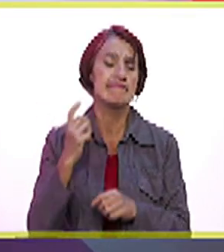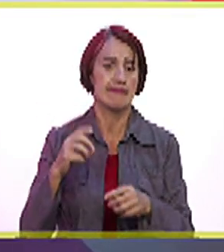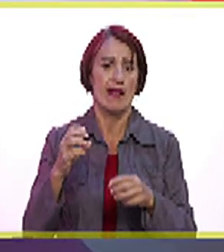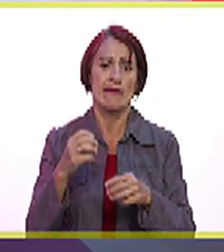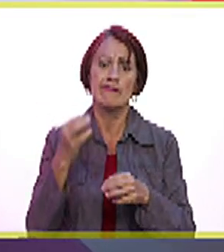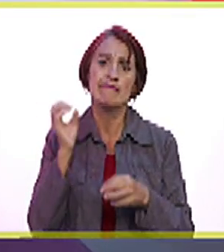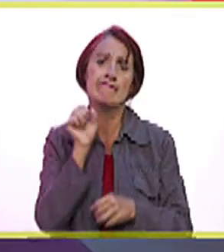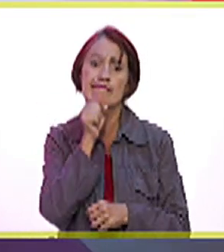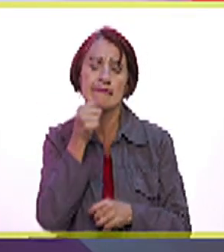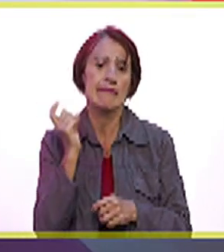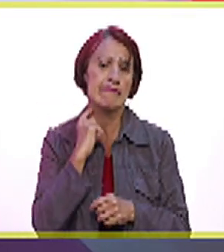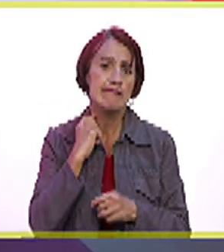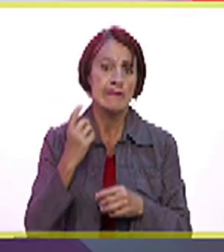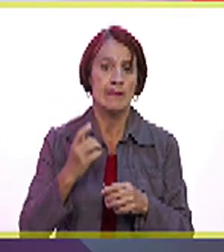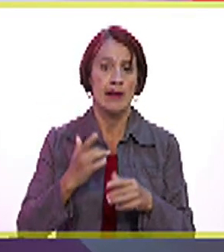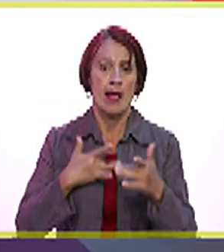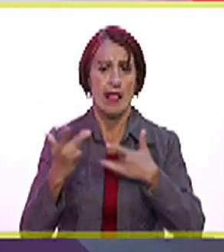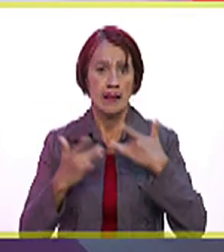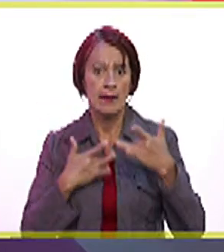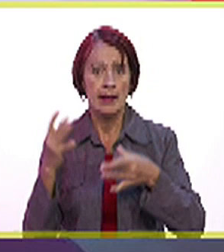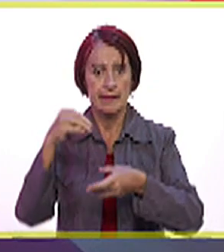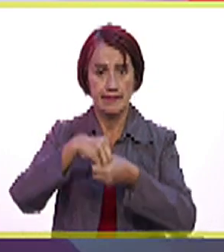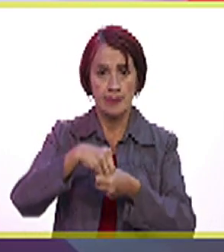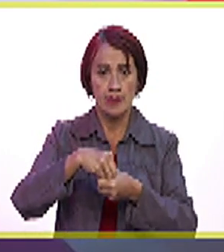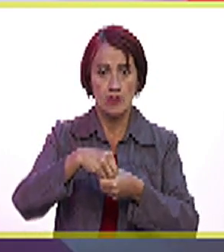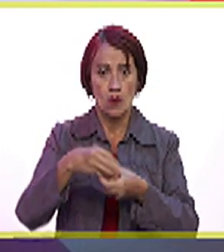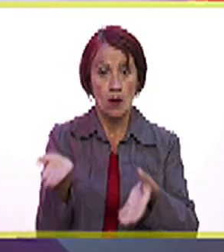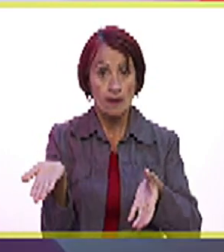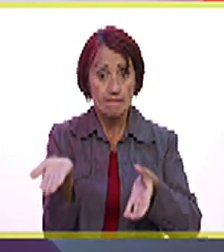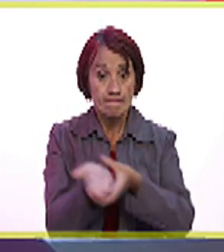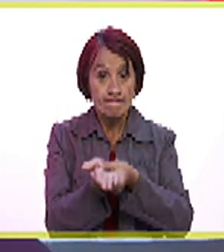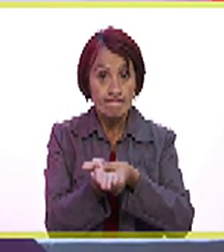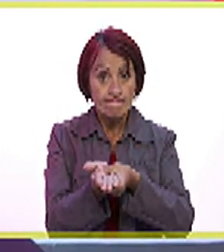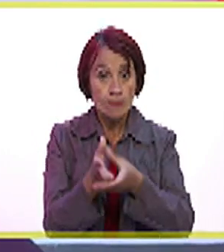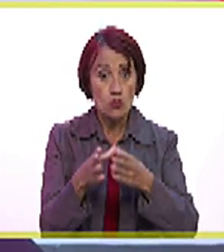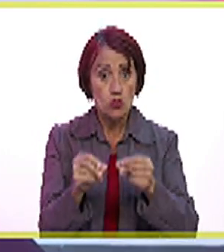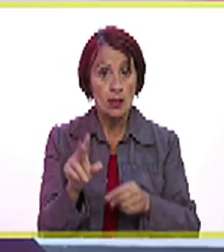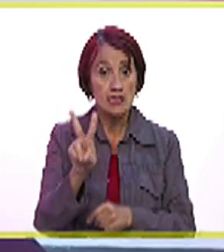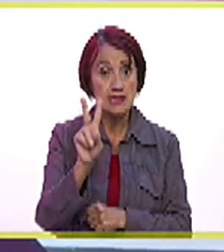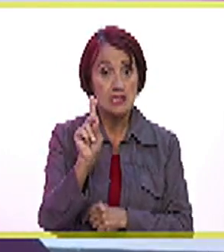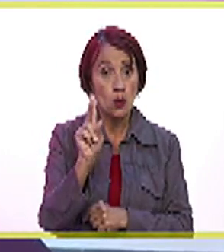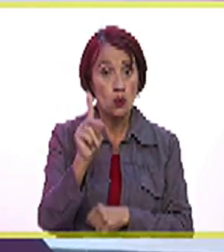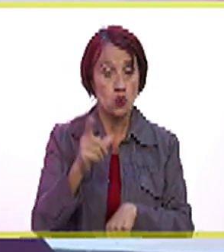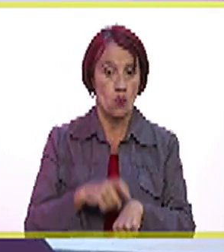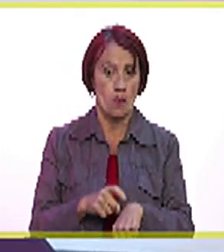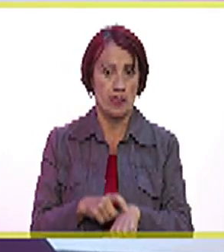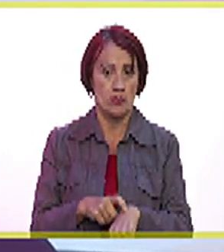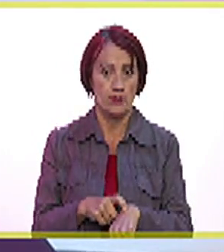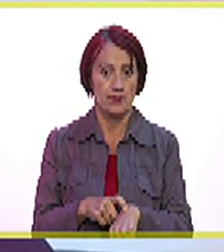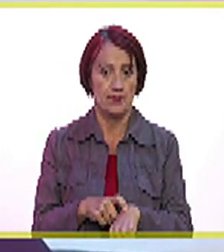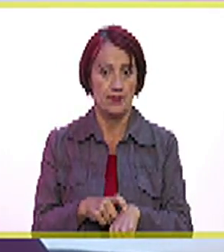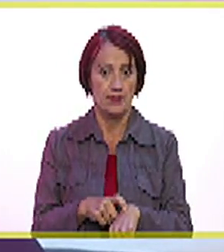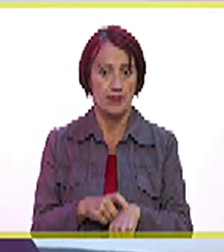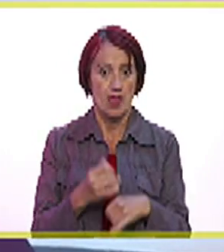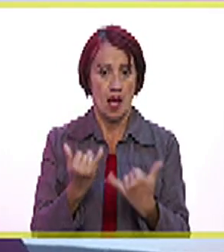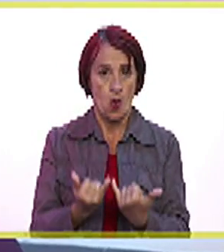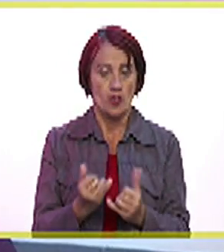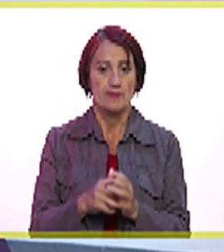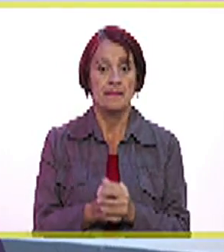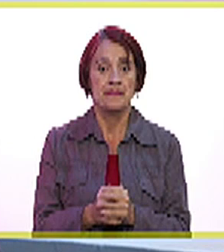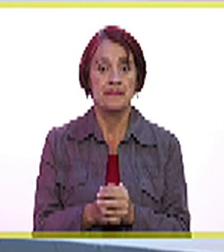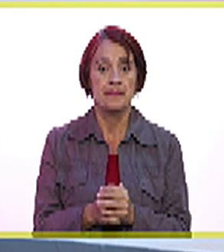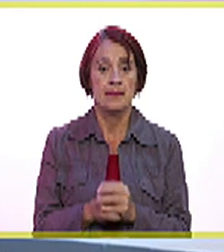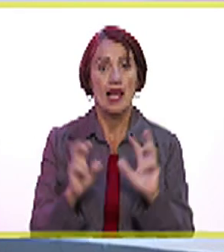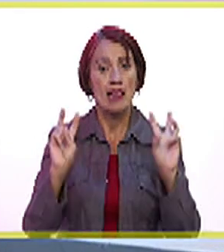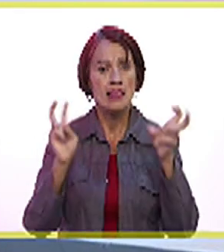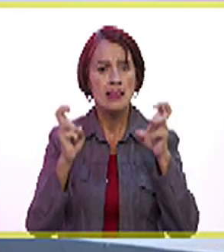Recuerden mantener todas las actividades dentro del portafolio porque ya estamos en el segundo momento. Ahora bien, ¿cuáles son los temas o